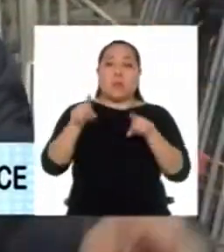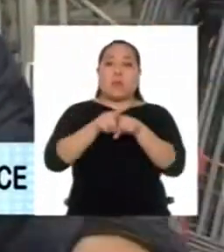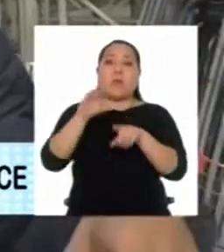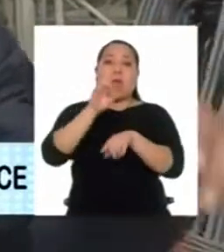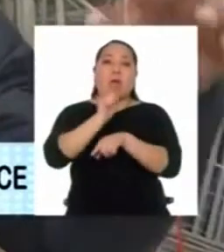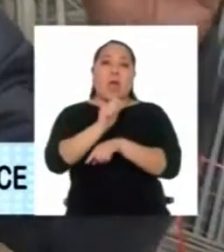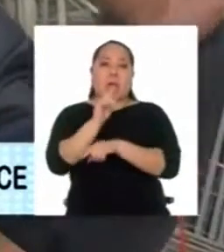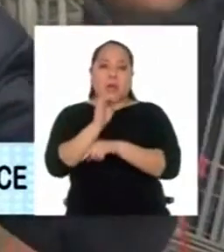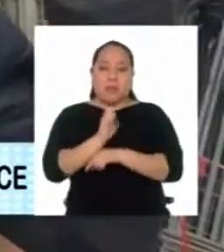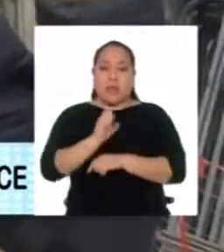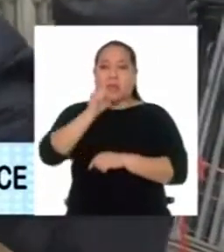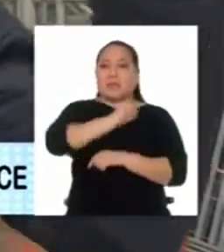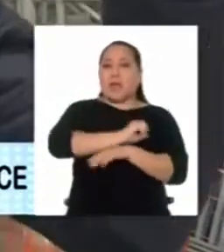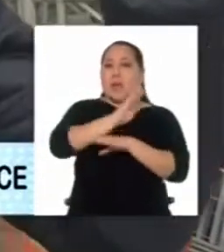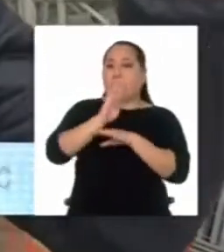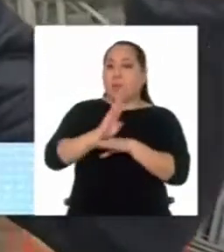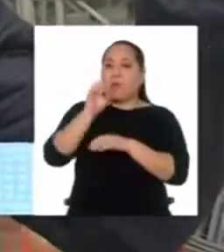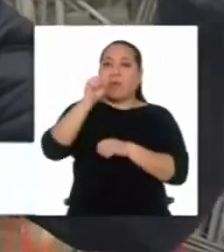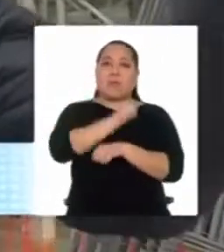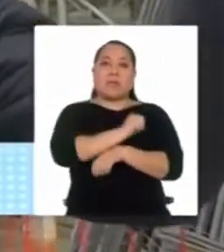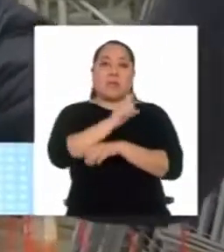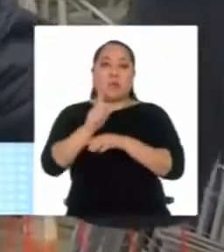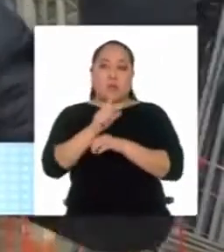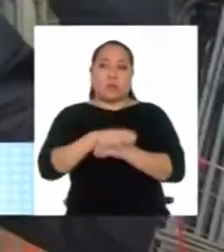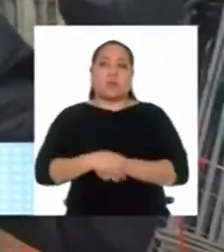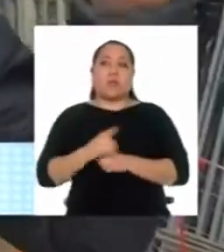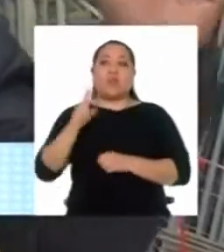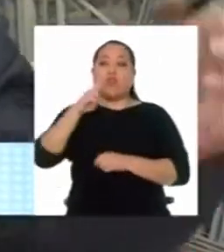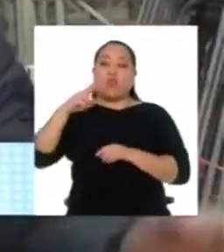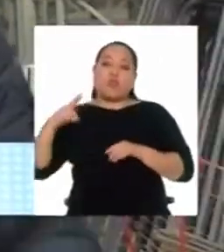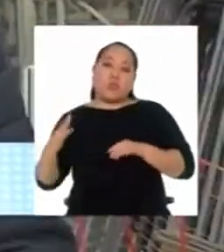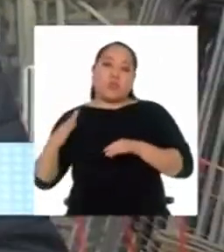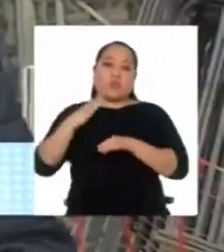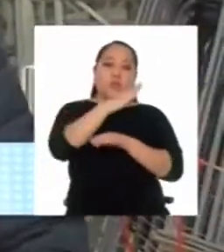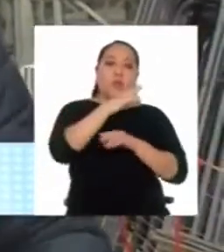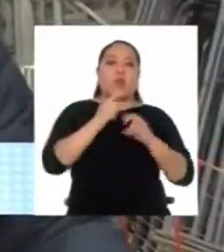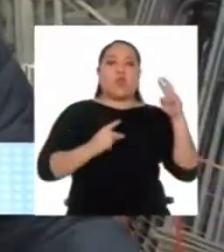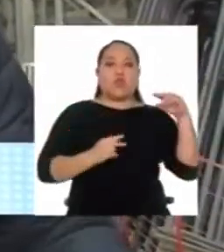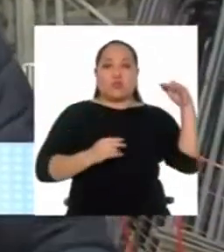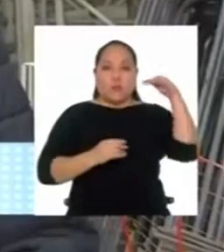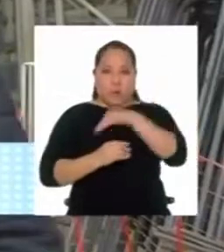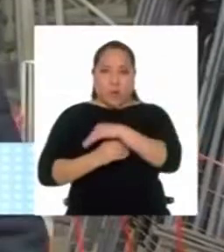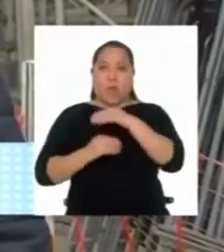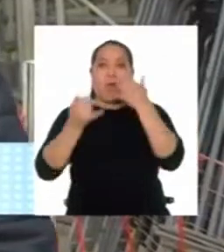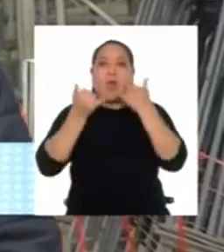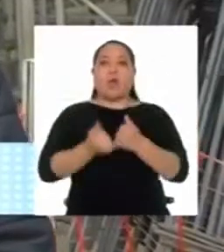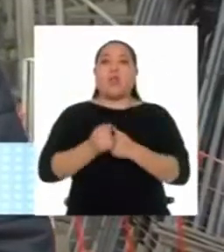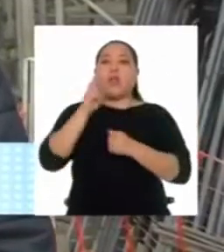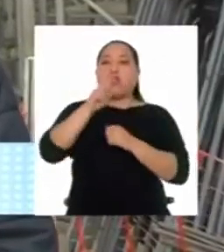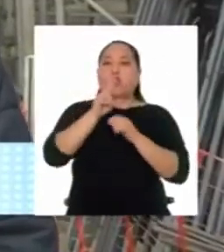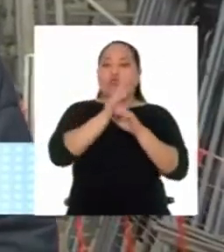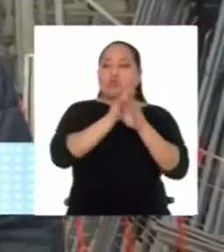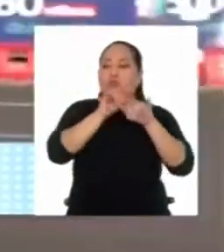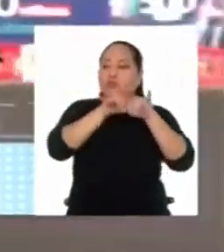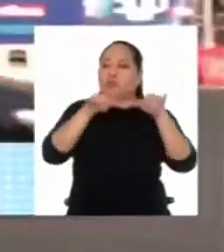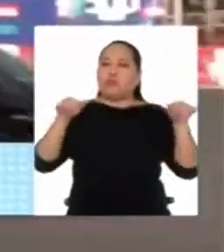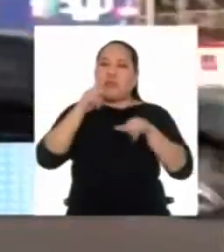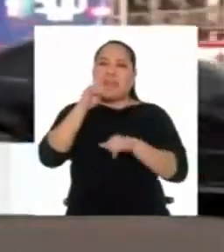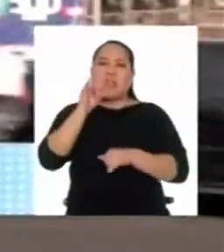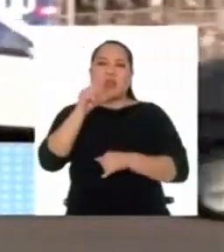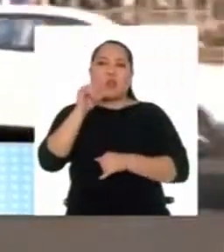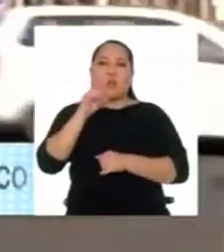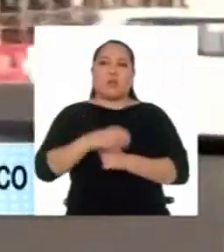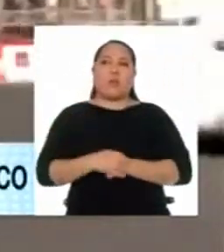Este viaducto va a tener dos carriles de subida, dos carriles de bajada. En total la obra tiene casi 2 kilómetros de extensión.